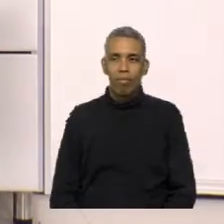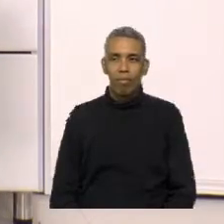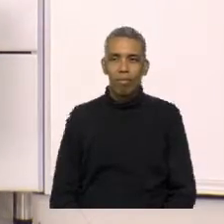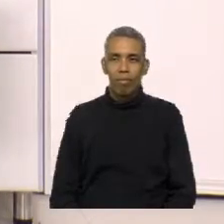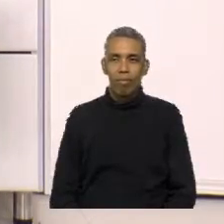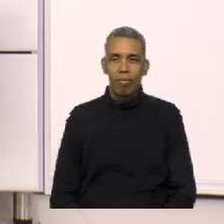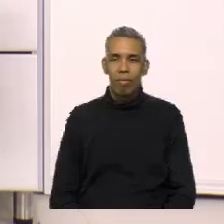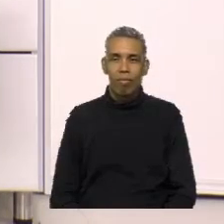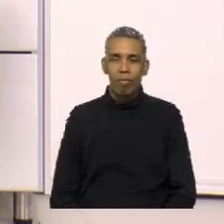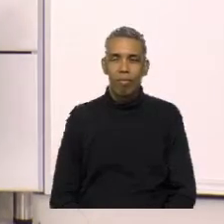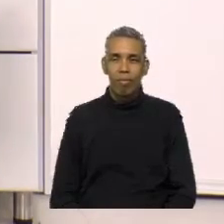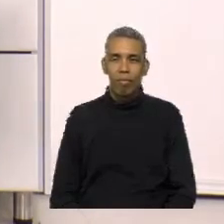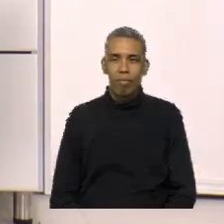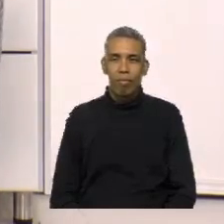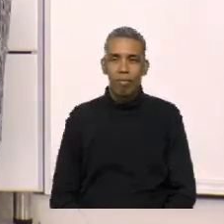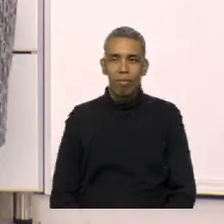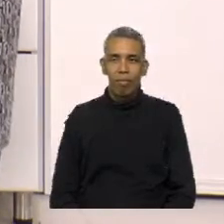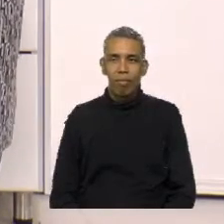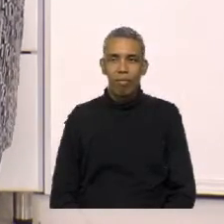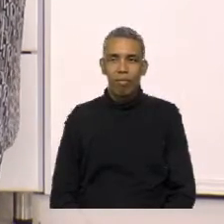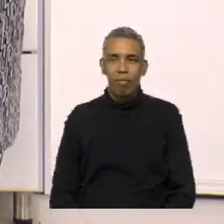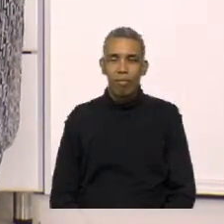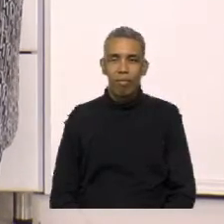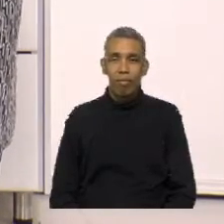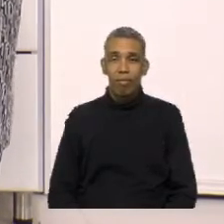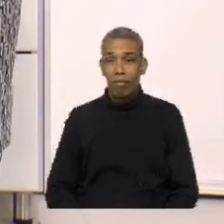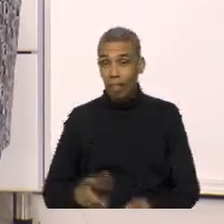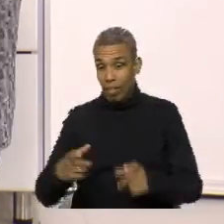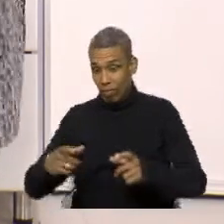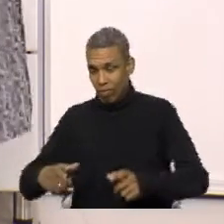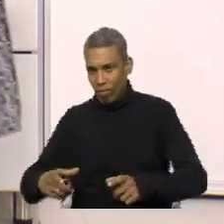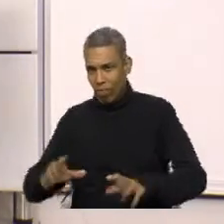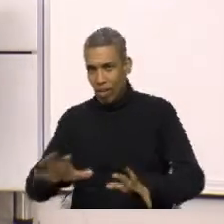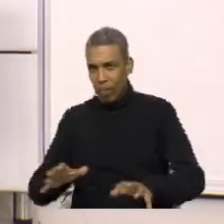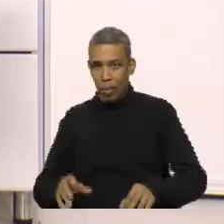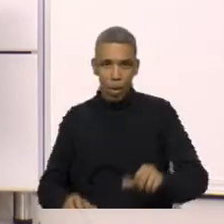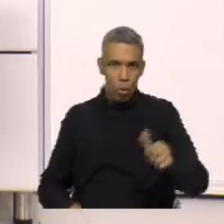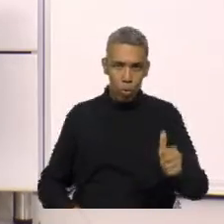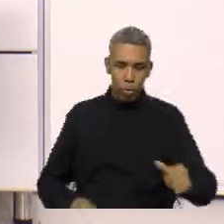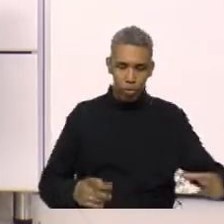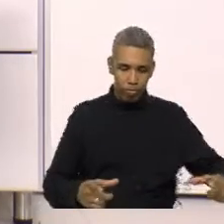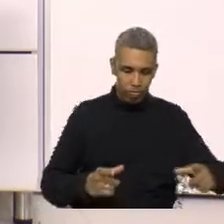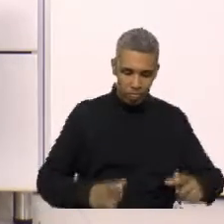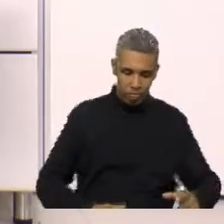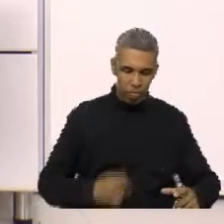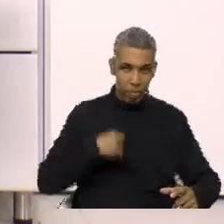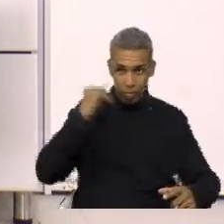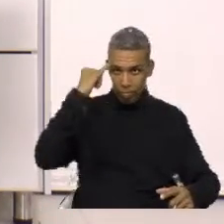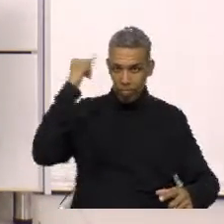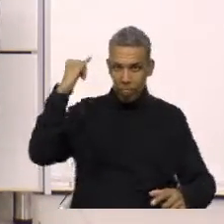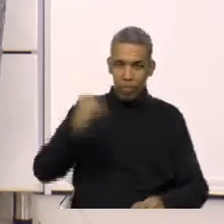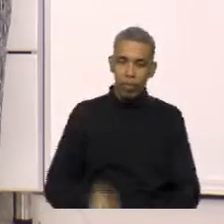Y vamos a hacer acá otro emplatado con este otro